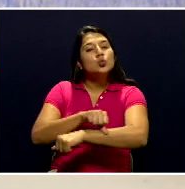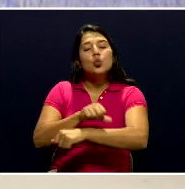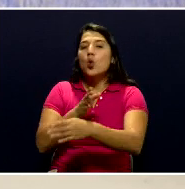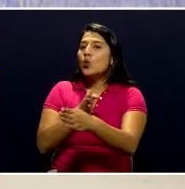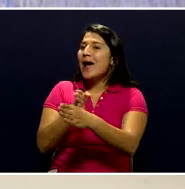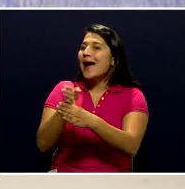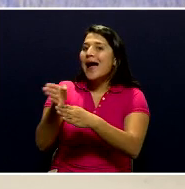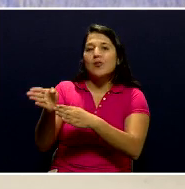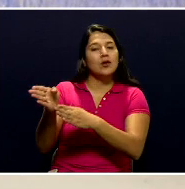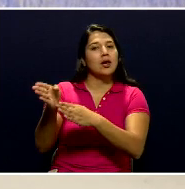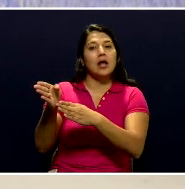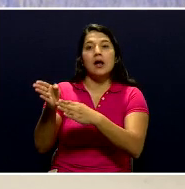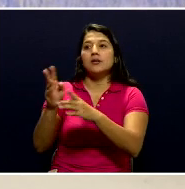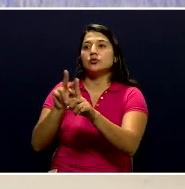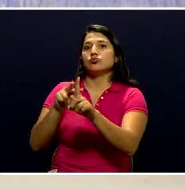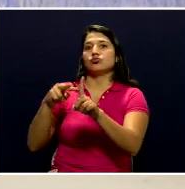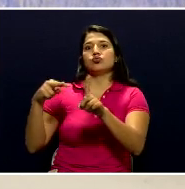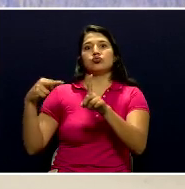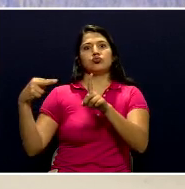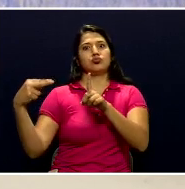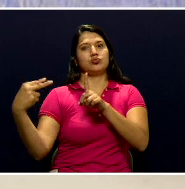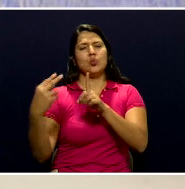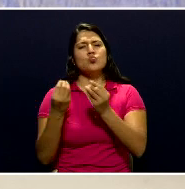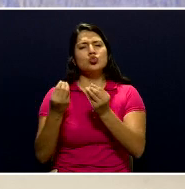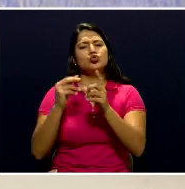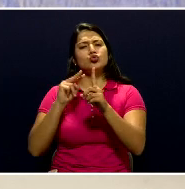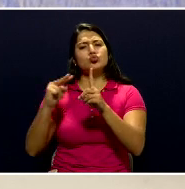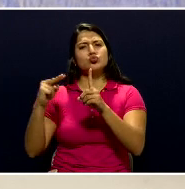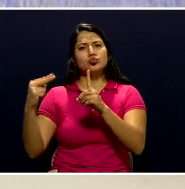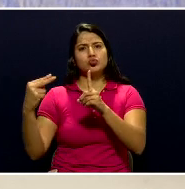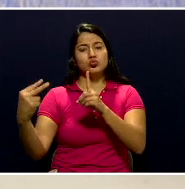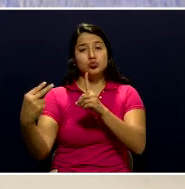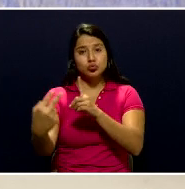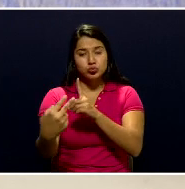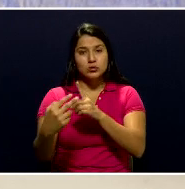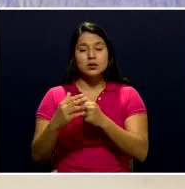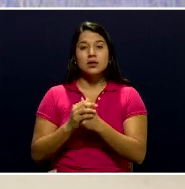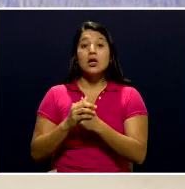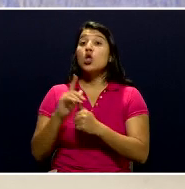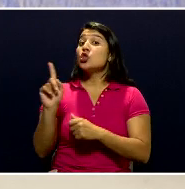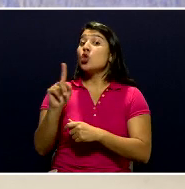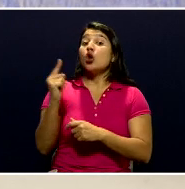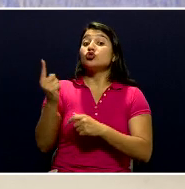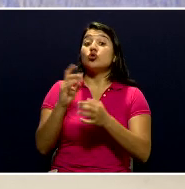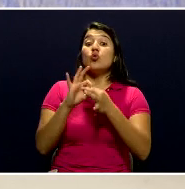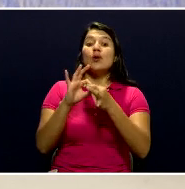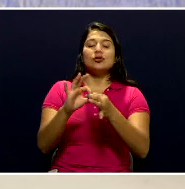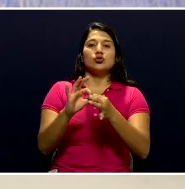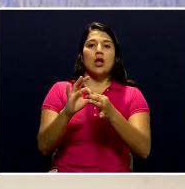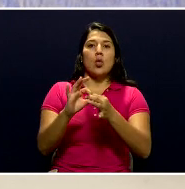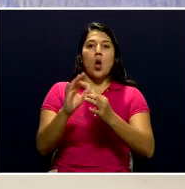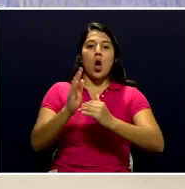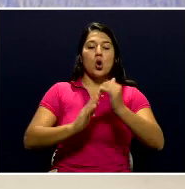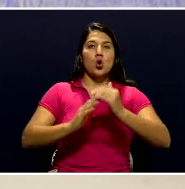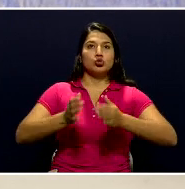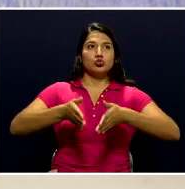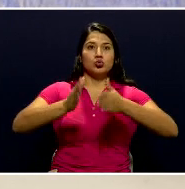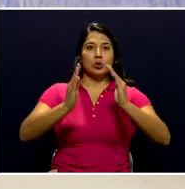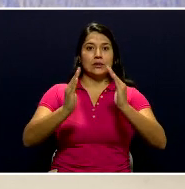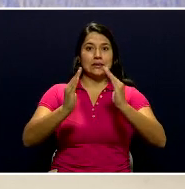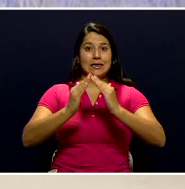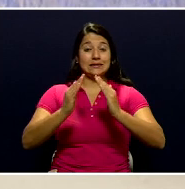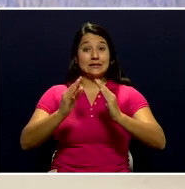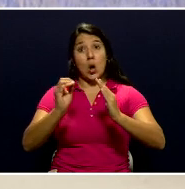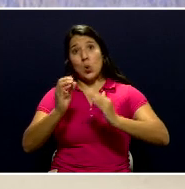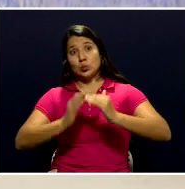disciplina que trasciende el problema únicamente constructivo y se centra en